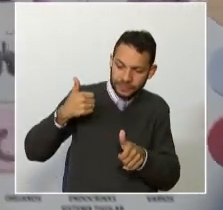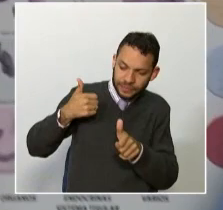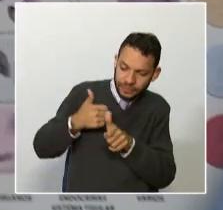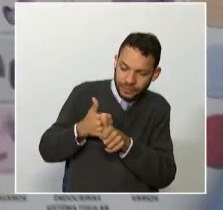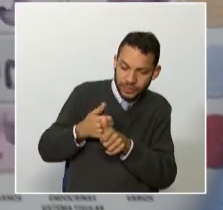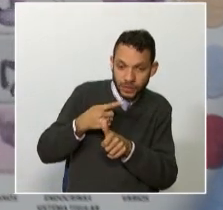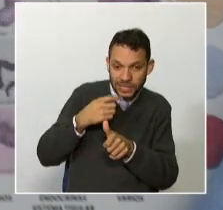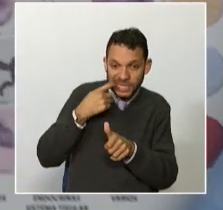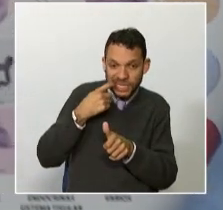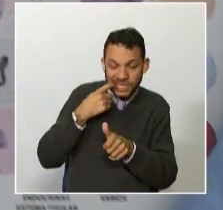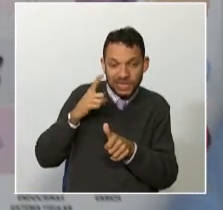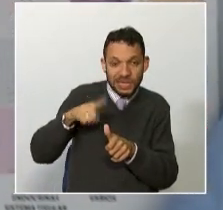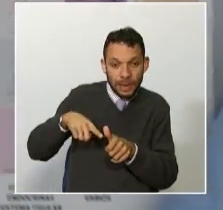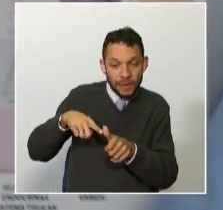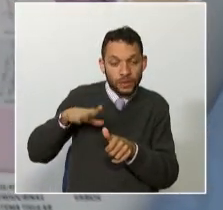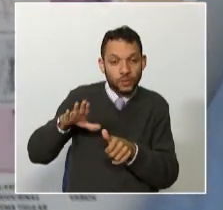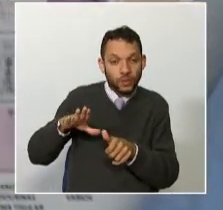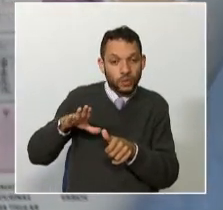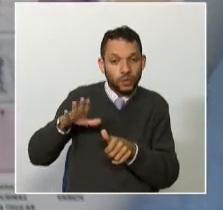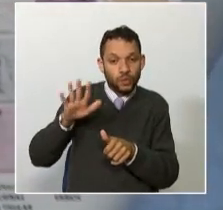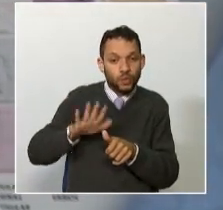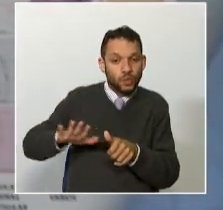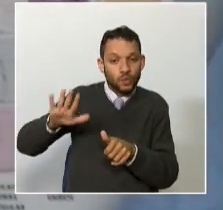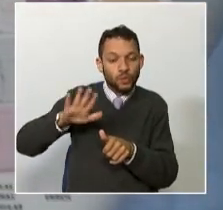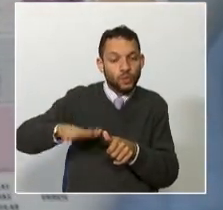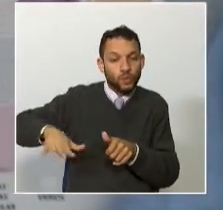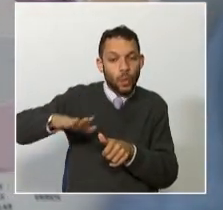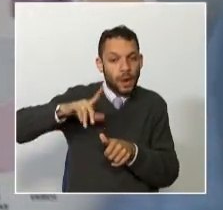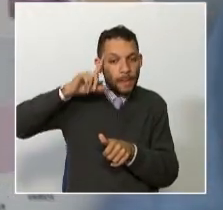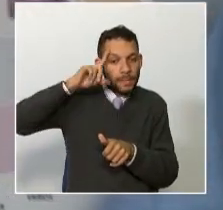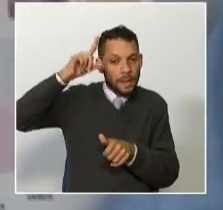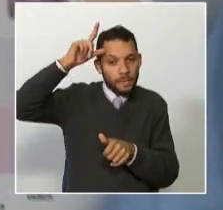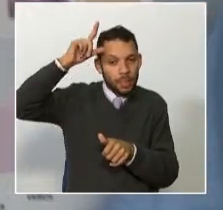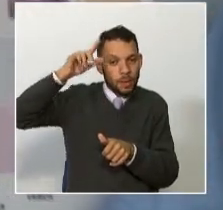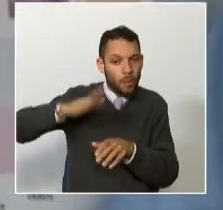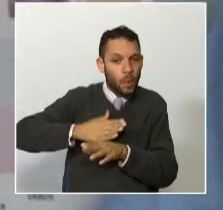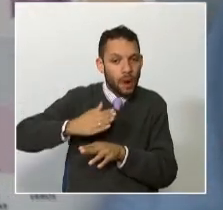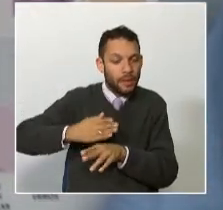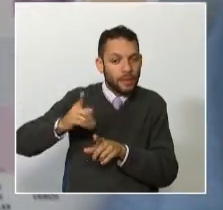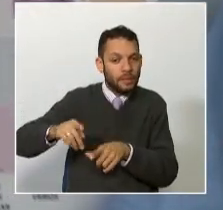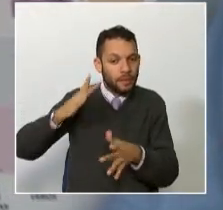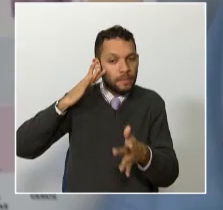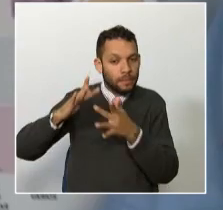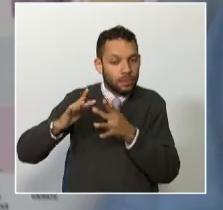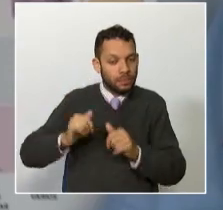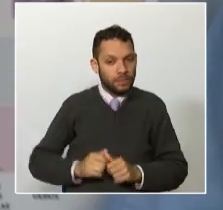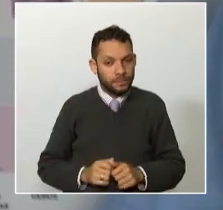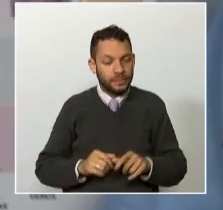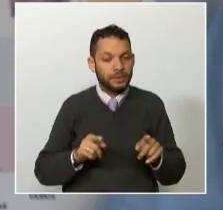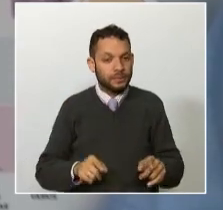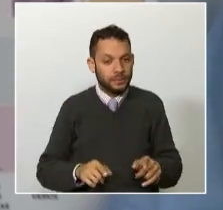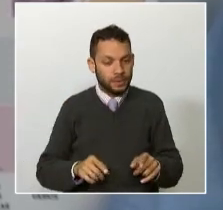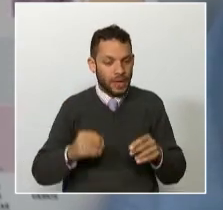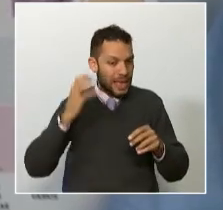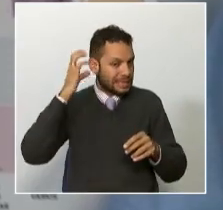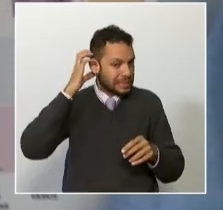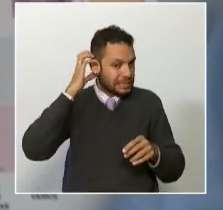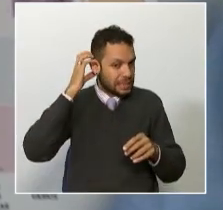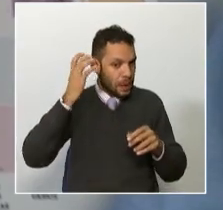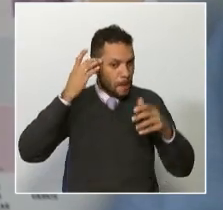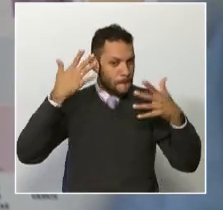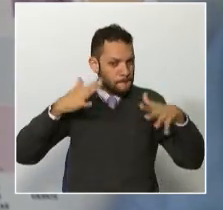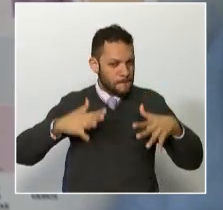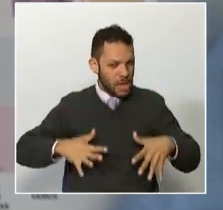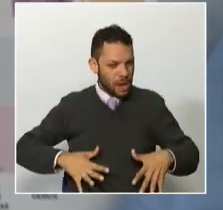el sistema geniturinario. Entonces tenemos una red nerviosa que va a venir siempre como a